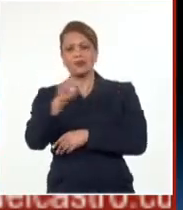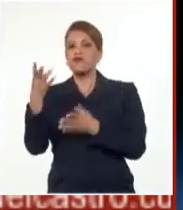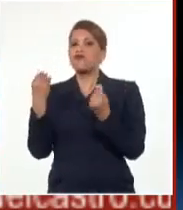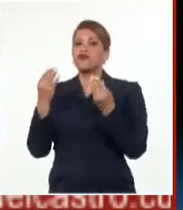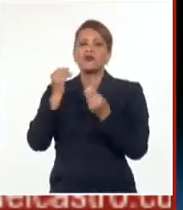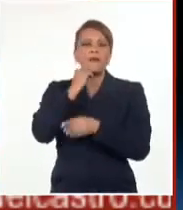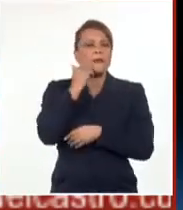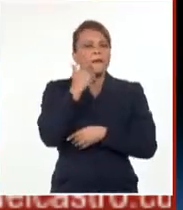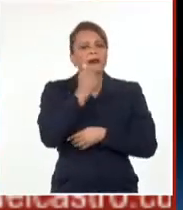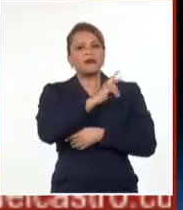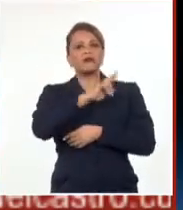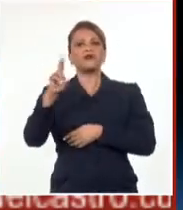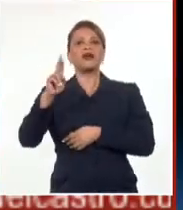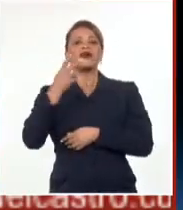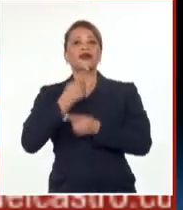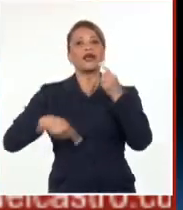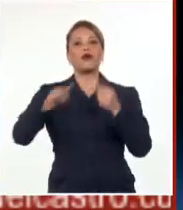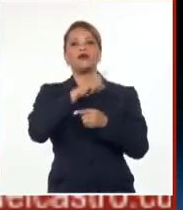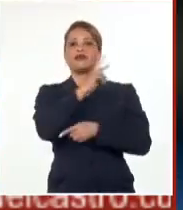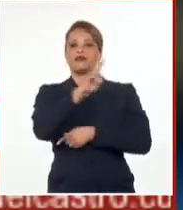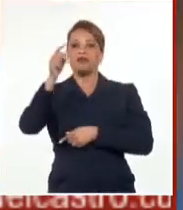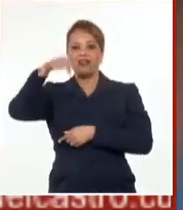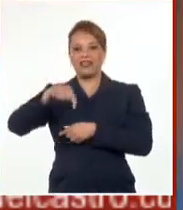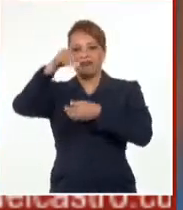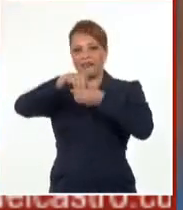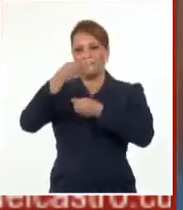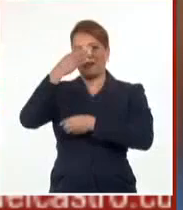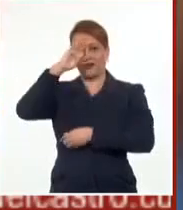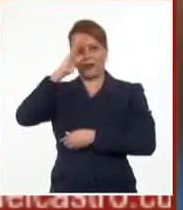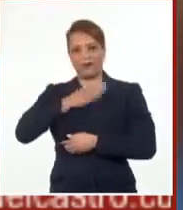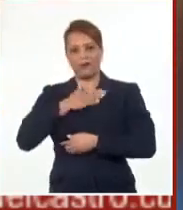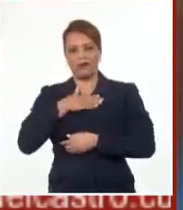más revolucionarios que contrarrevolucionarios en este país.